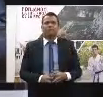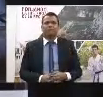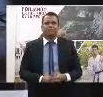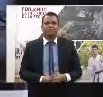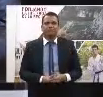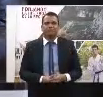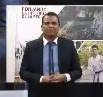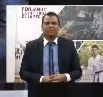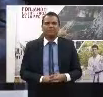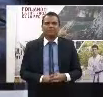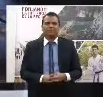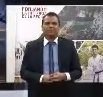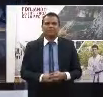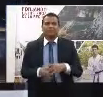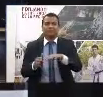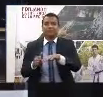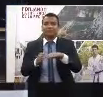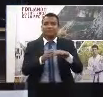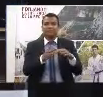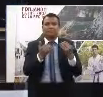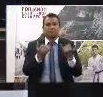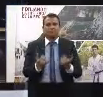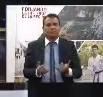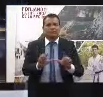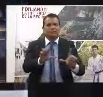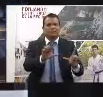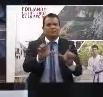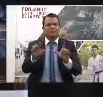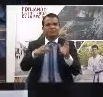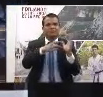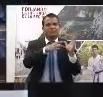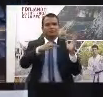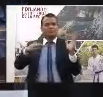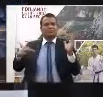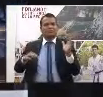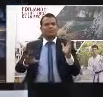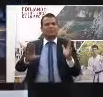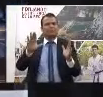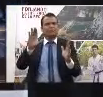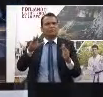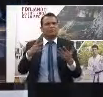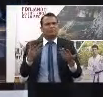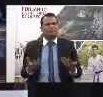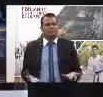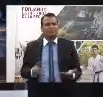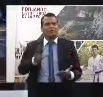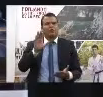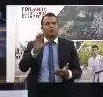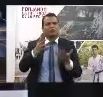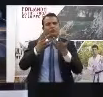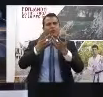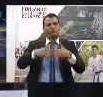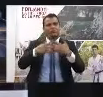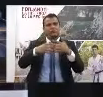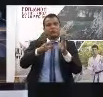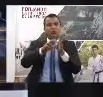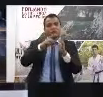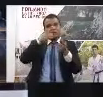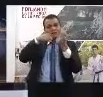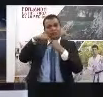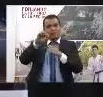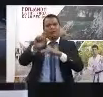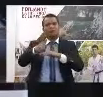Barbosa. Continuamos ahora con los tecnólogos y tecnólogas en dirección de empresas turísticas